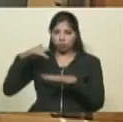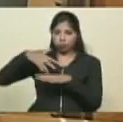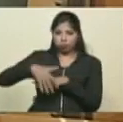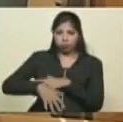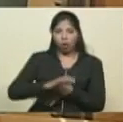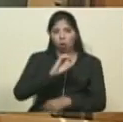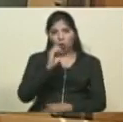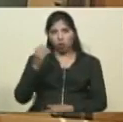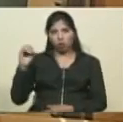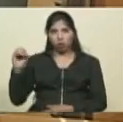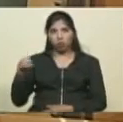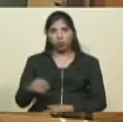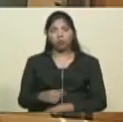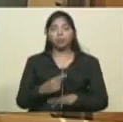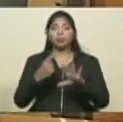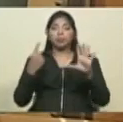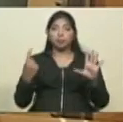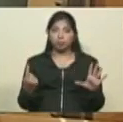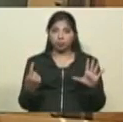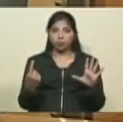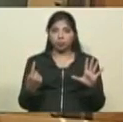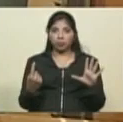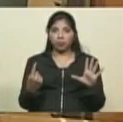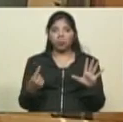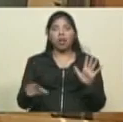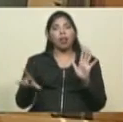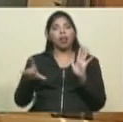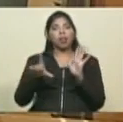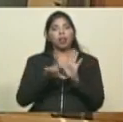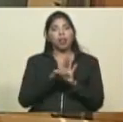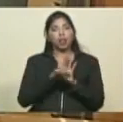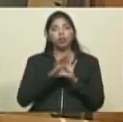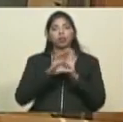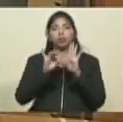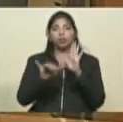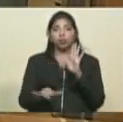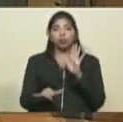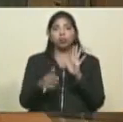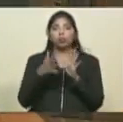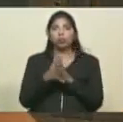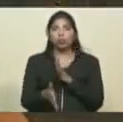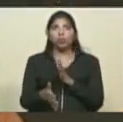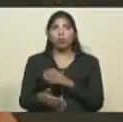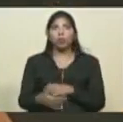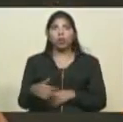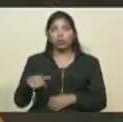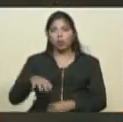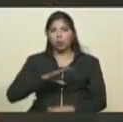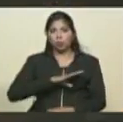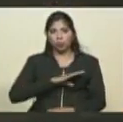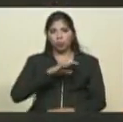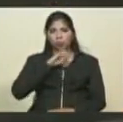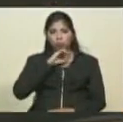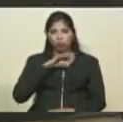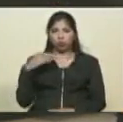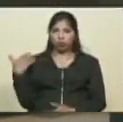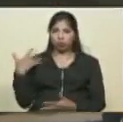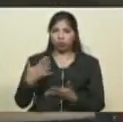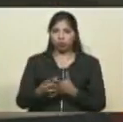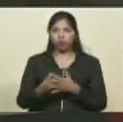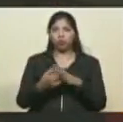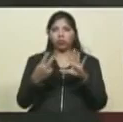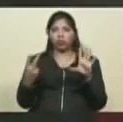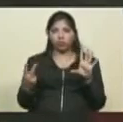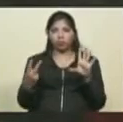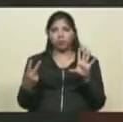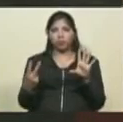Orinoco. Sexto, la ley constituyente de impuestos para los grandes patrimonios. Séptimo, ley constituyente para